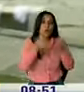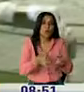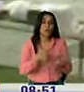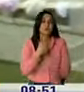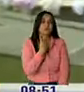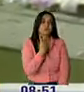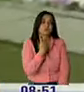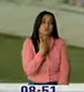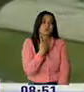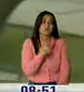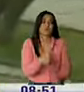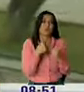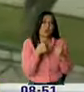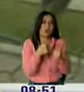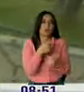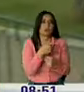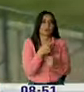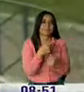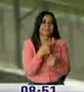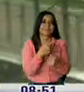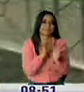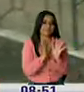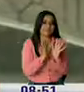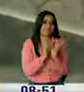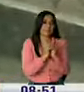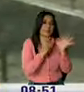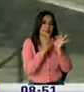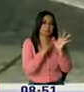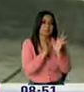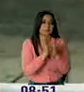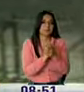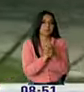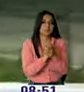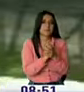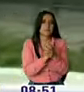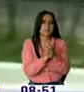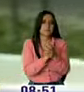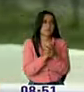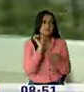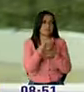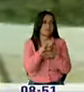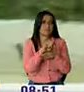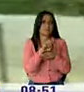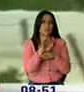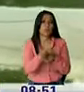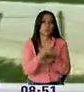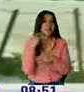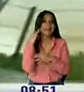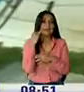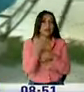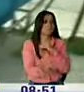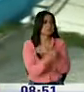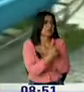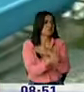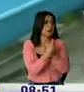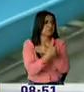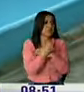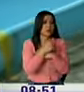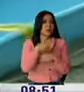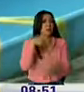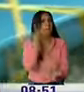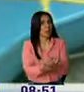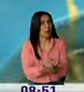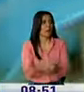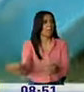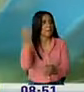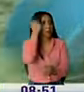muy fuerte, muy feo. No nos hacían caso, una niña fue fracturada la cabeza.